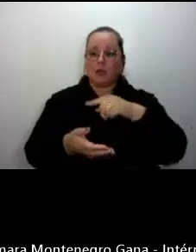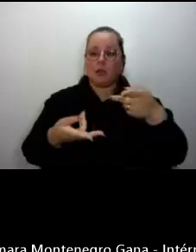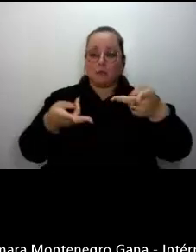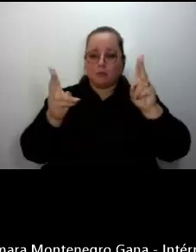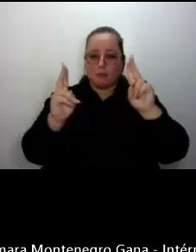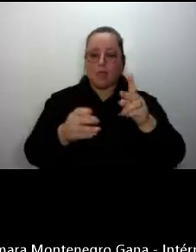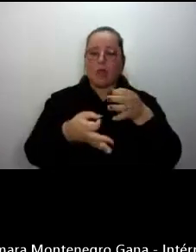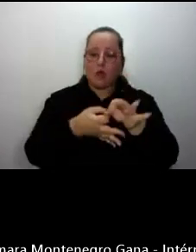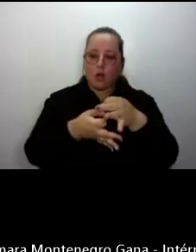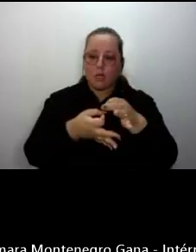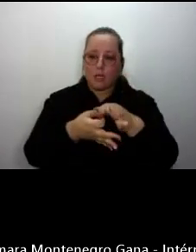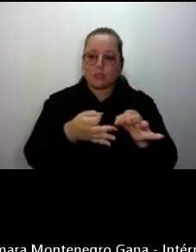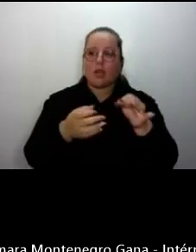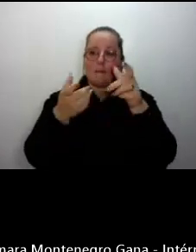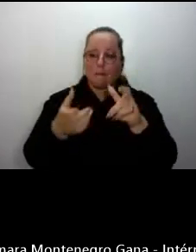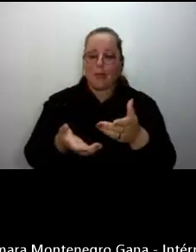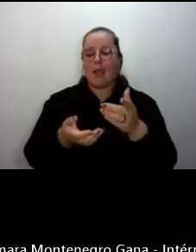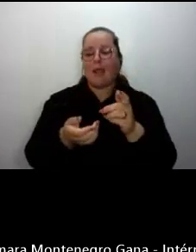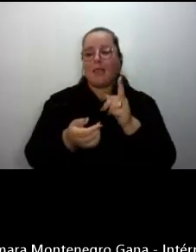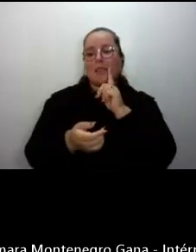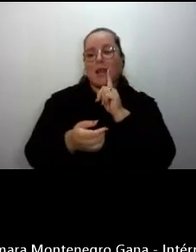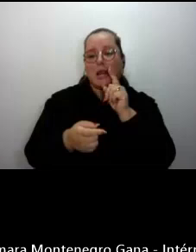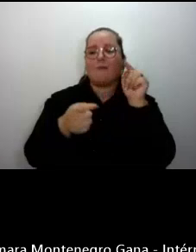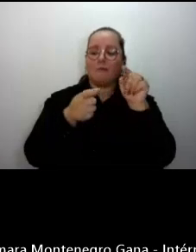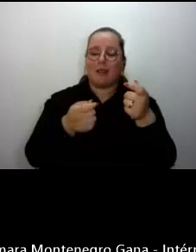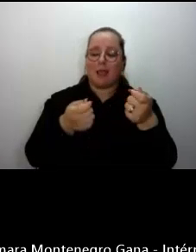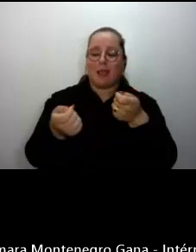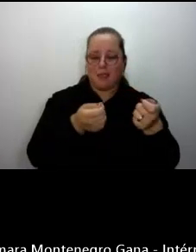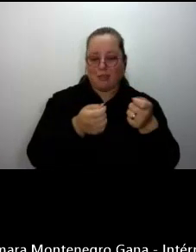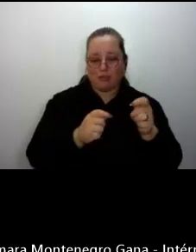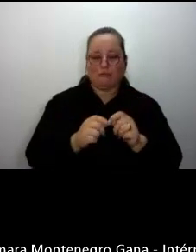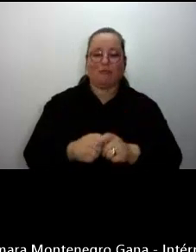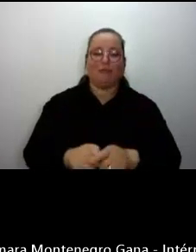orientaciones para el ajuste de estos dispositivos de gestión.